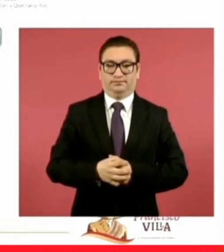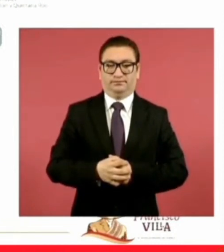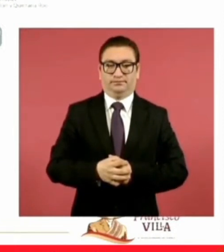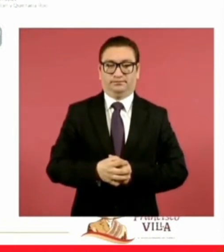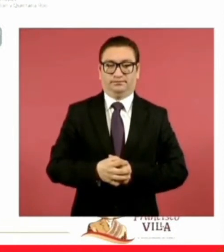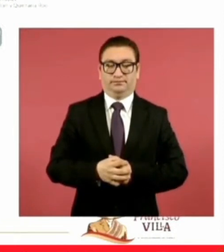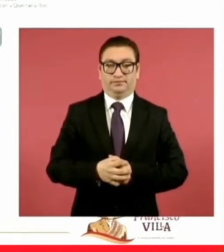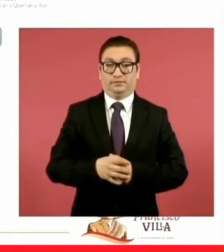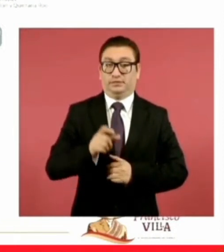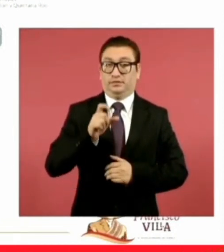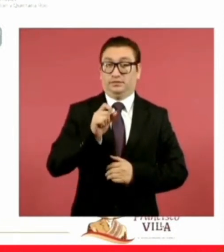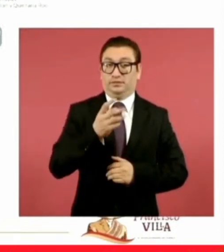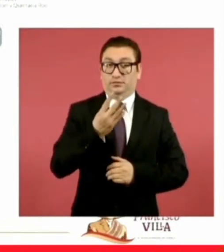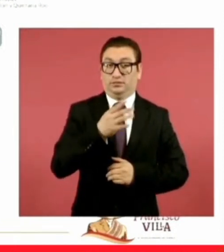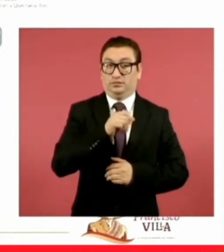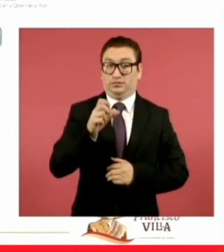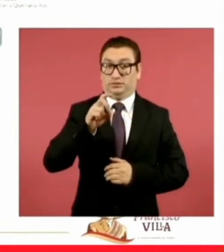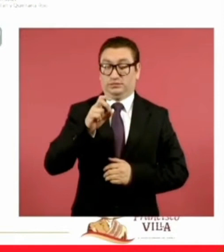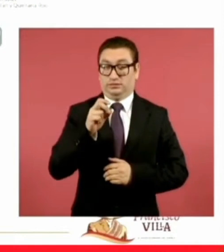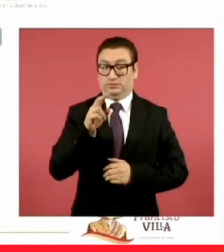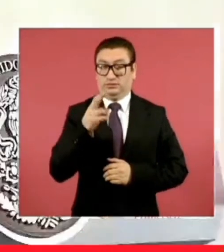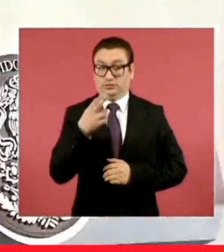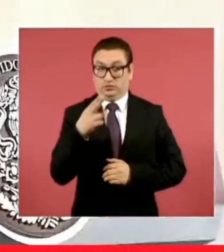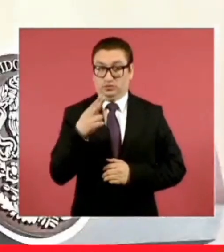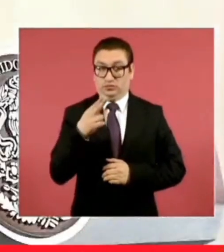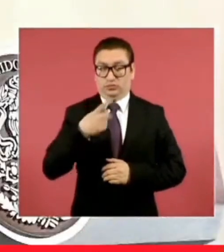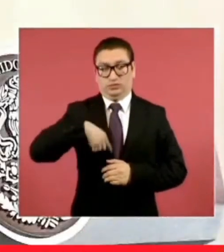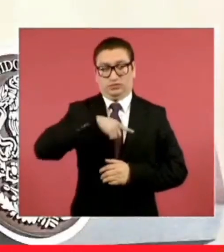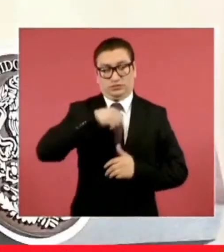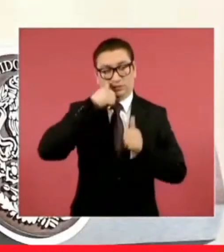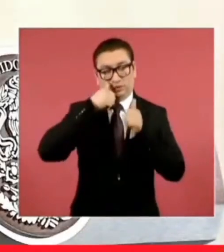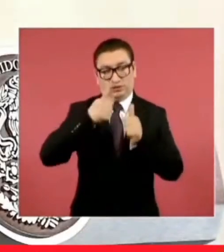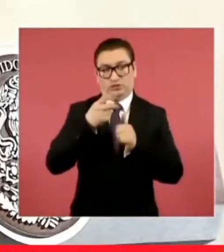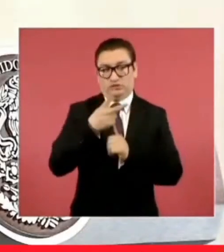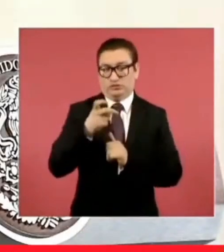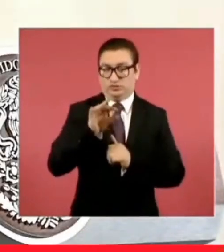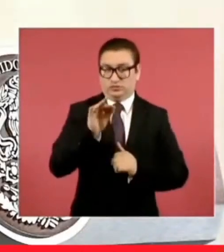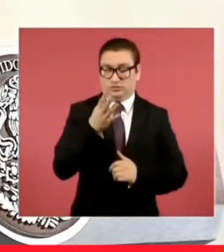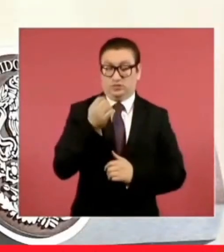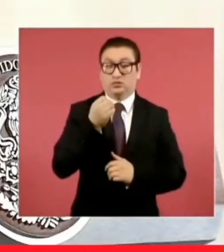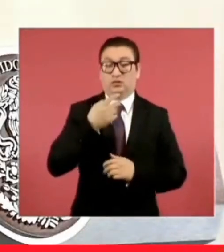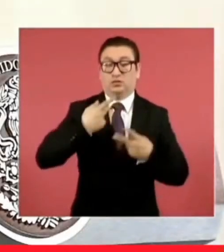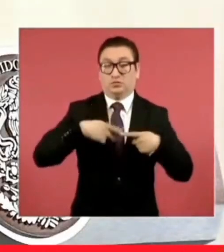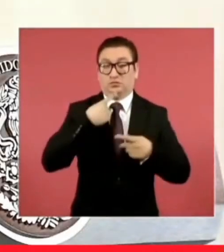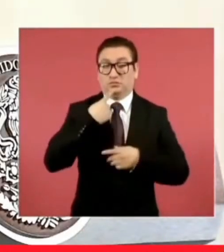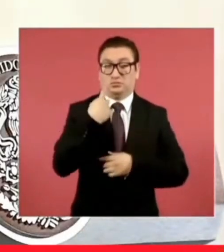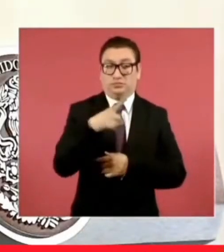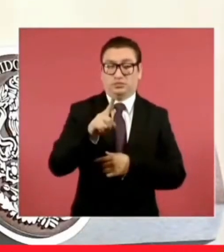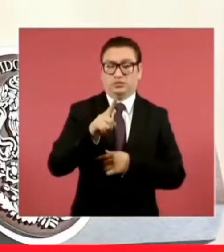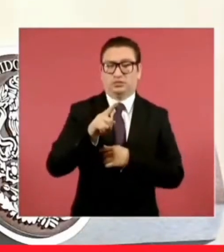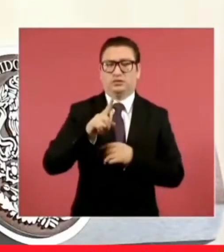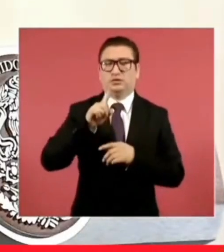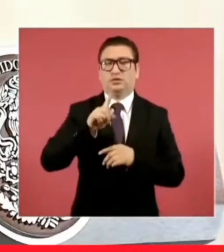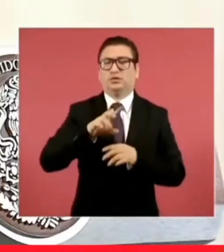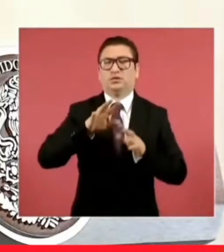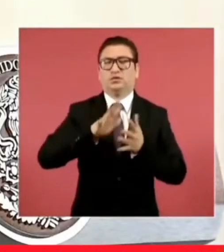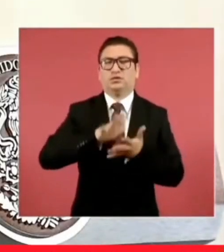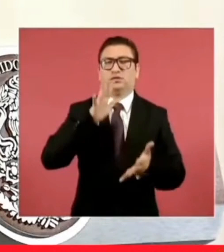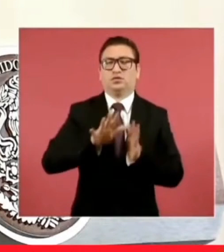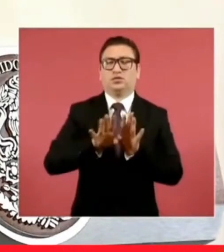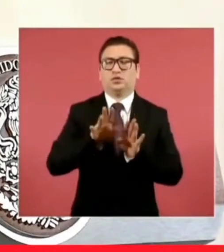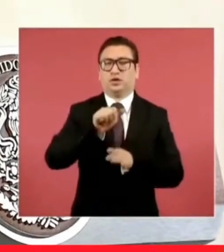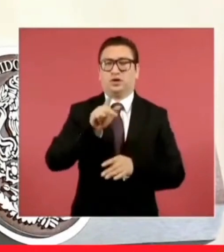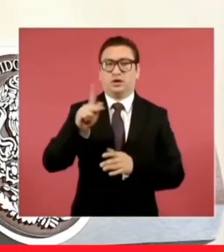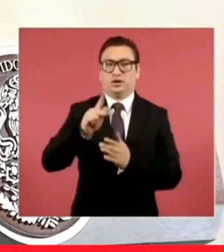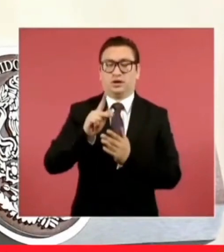Del 24 al 30 de noviembre, atendimos 249 denuncias, la mayor parte de ellas desde la aplicación